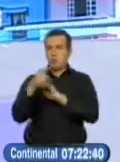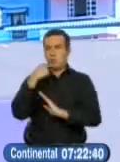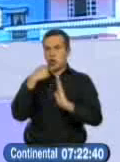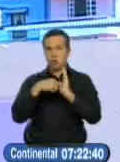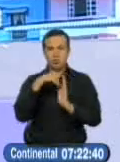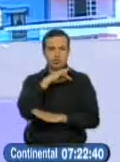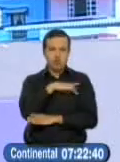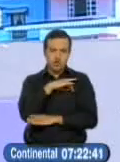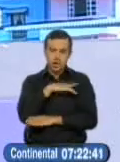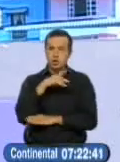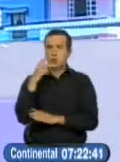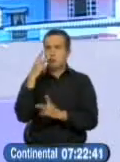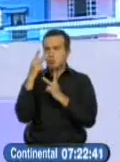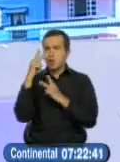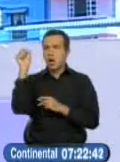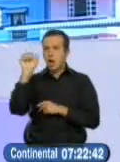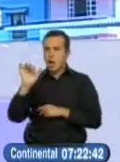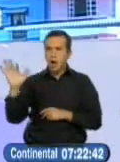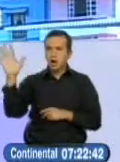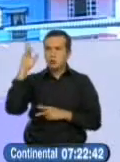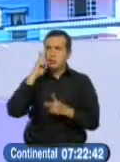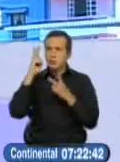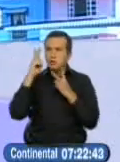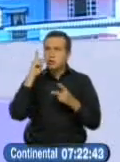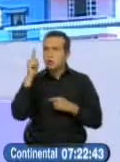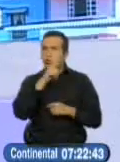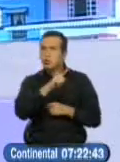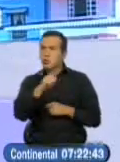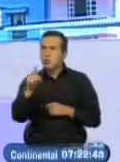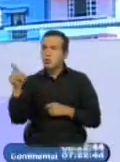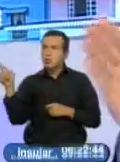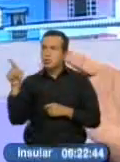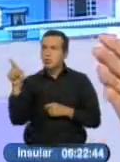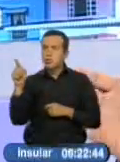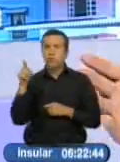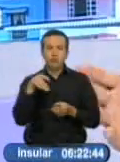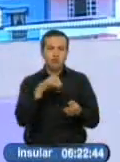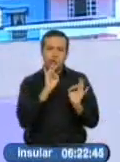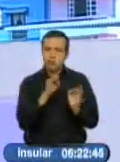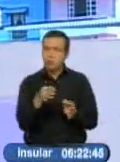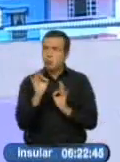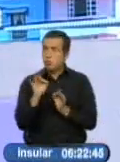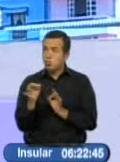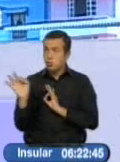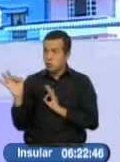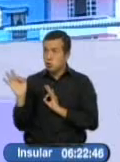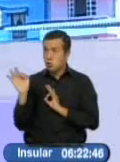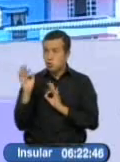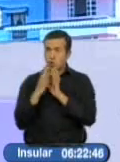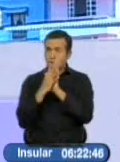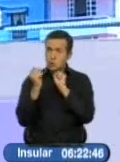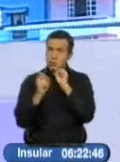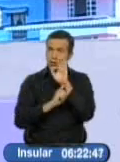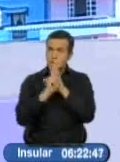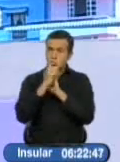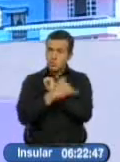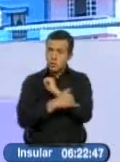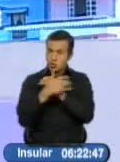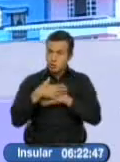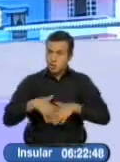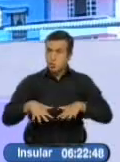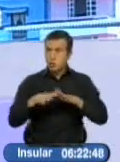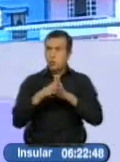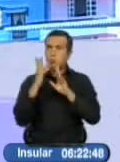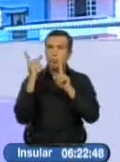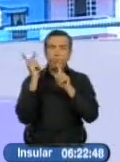chileno, he visto casos como los asiáticos, y en realidad, aunque sean formas distintas de entender el desarrollo del país, sí hay puntos